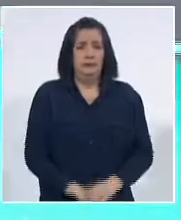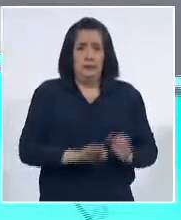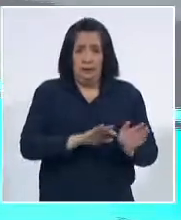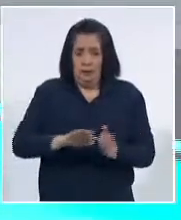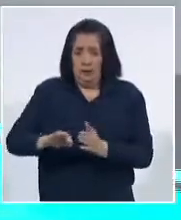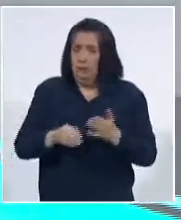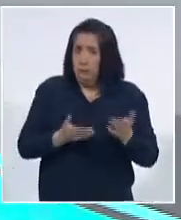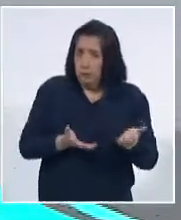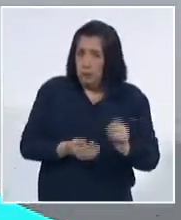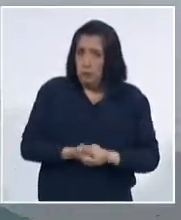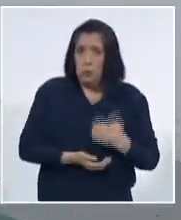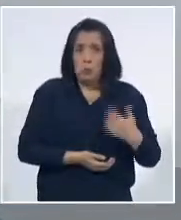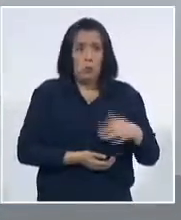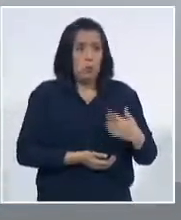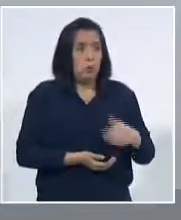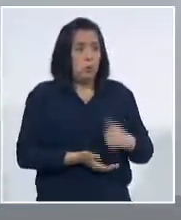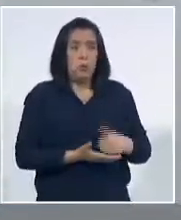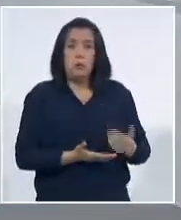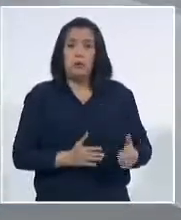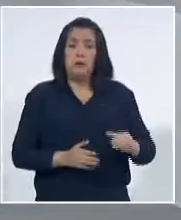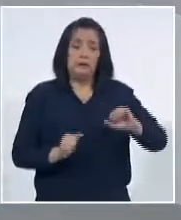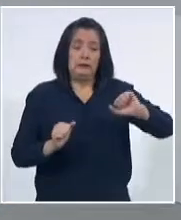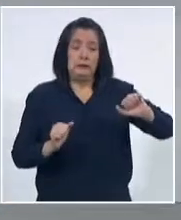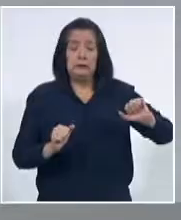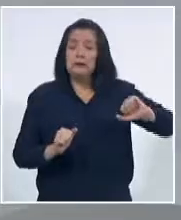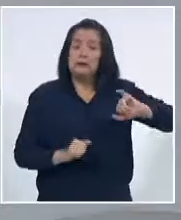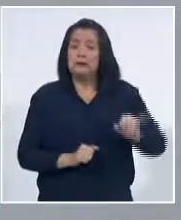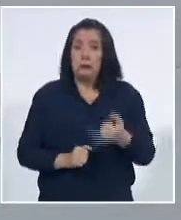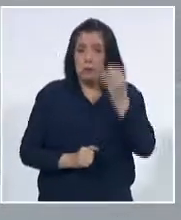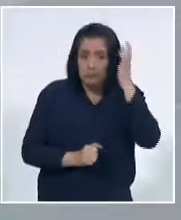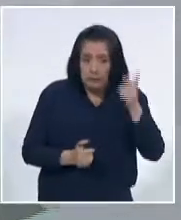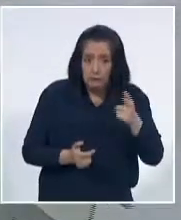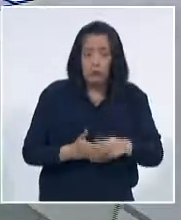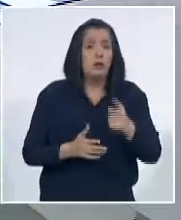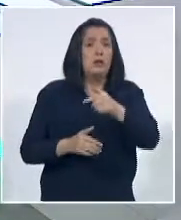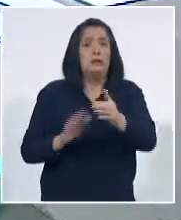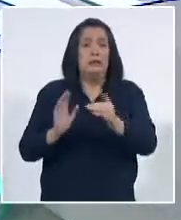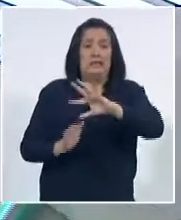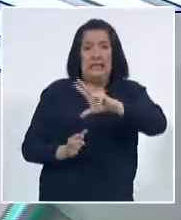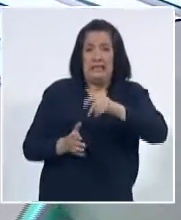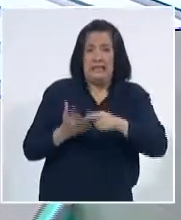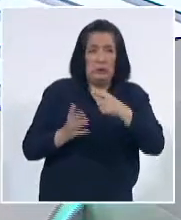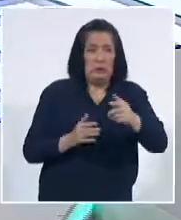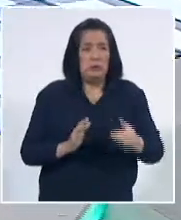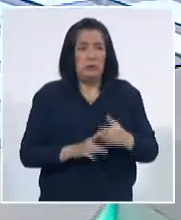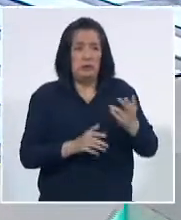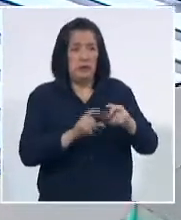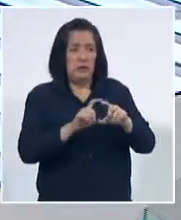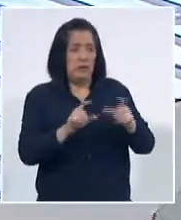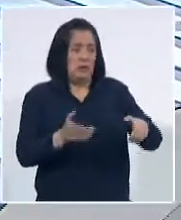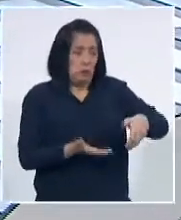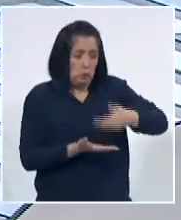Bueno, ha habido un asalto en San Juan de Miraflores. Ahora que es invierno, el caldo de gallina se vuelve muy